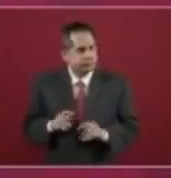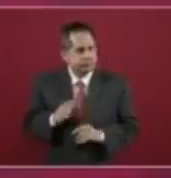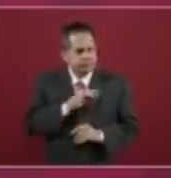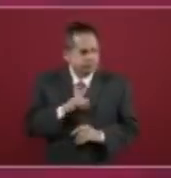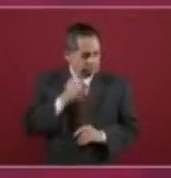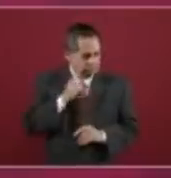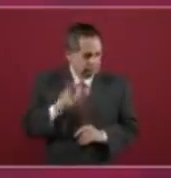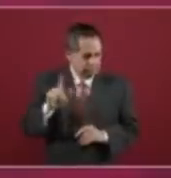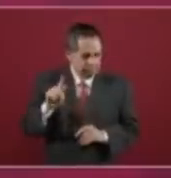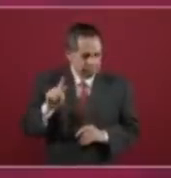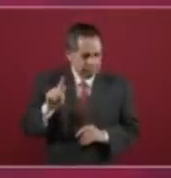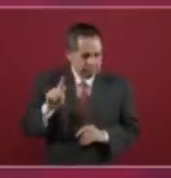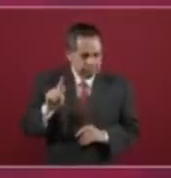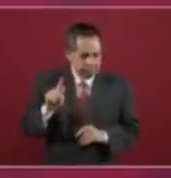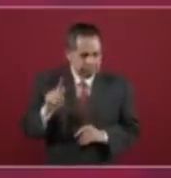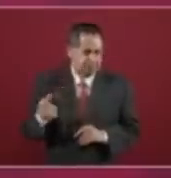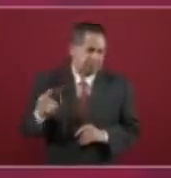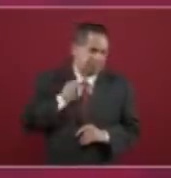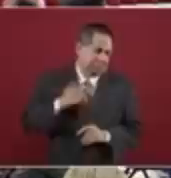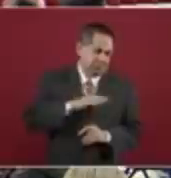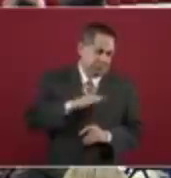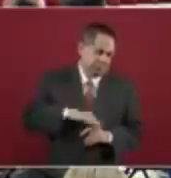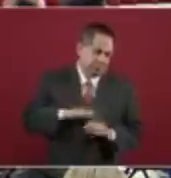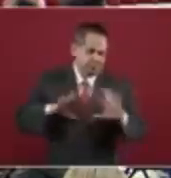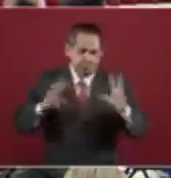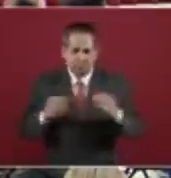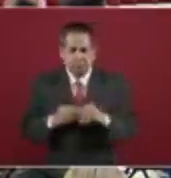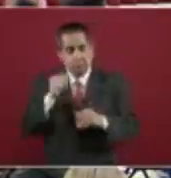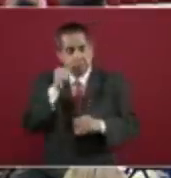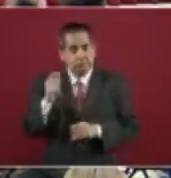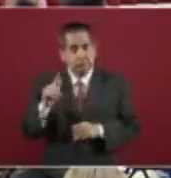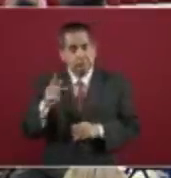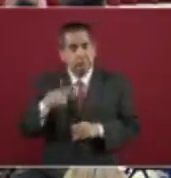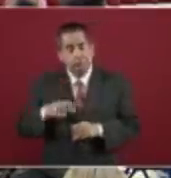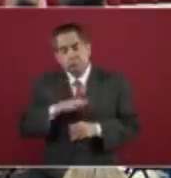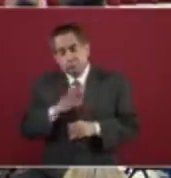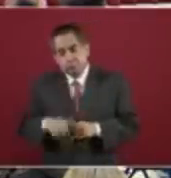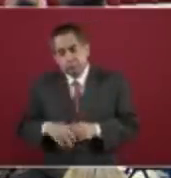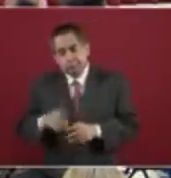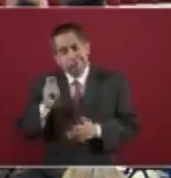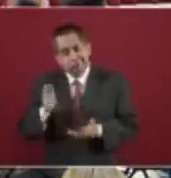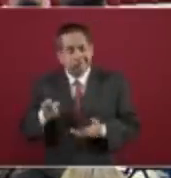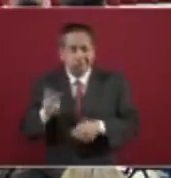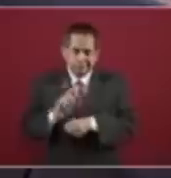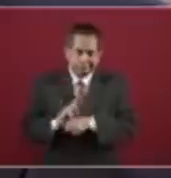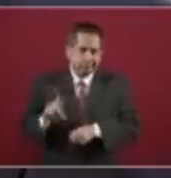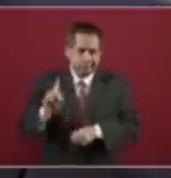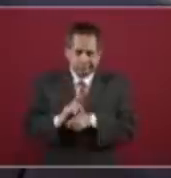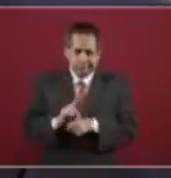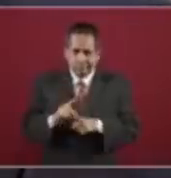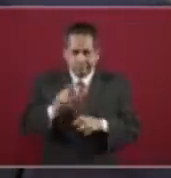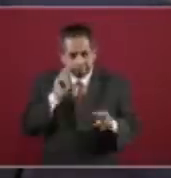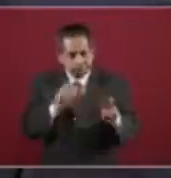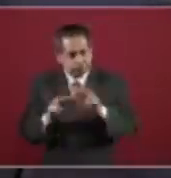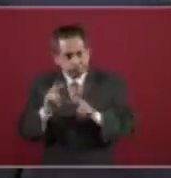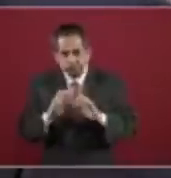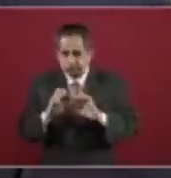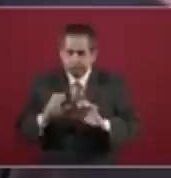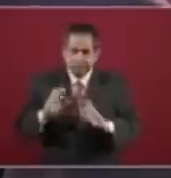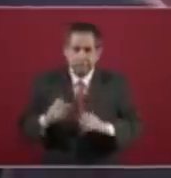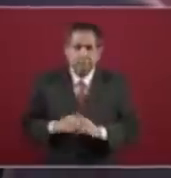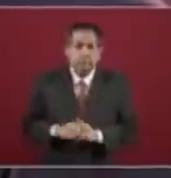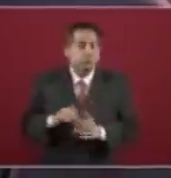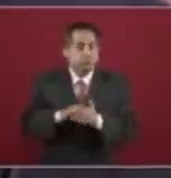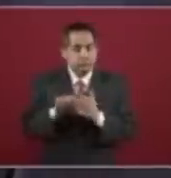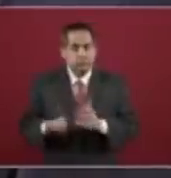Alrededor de 70 homicidios el día de ayer. Entonces, todos los días estamos viendo. Por